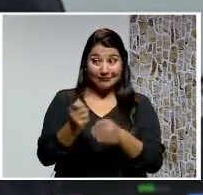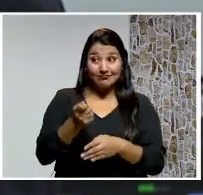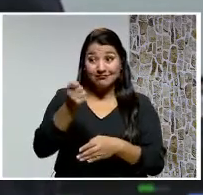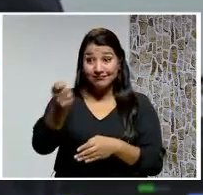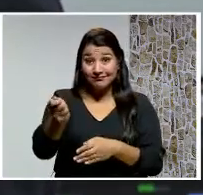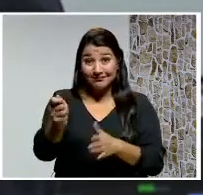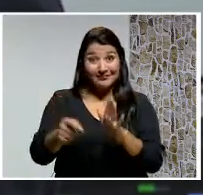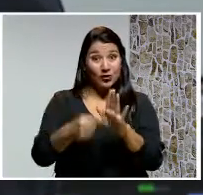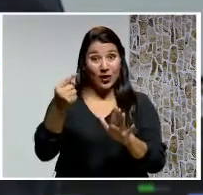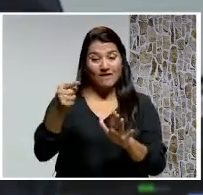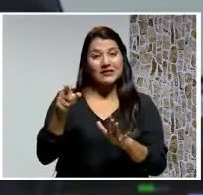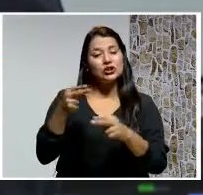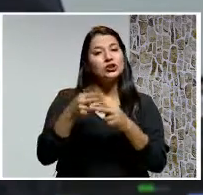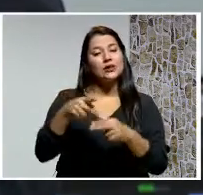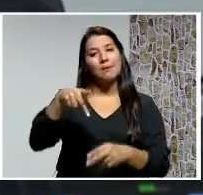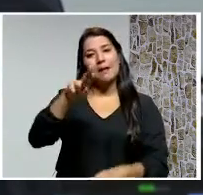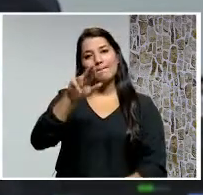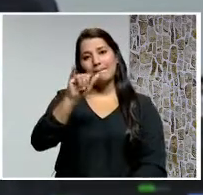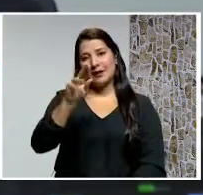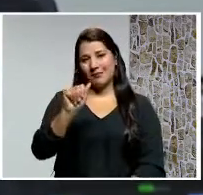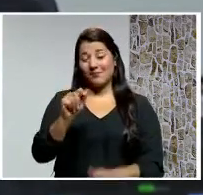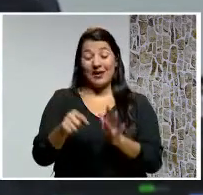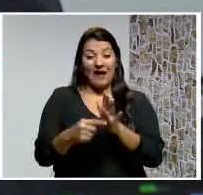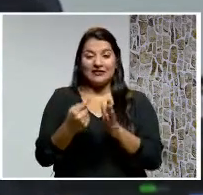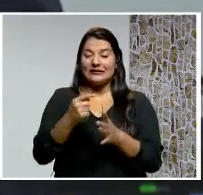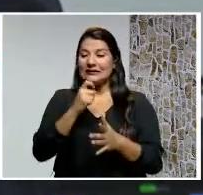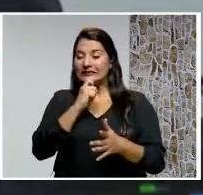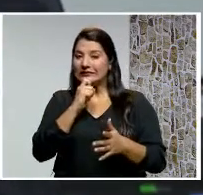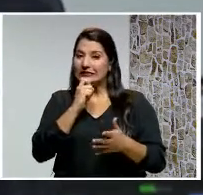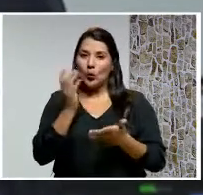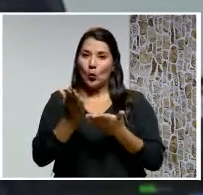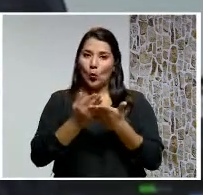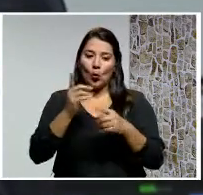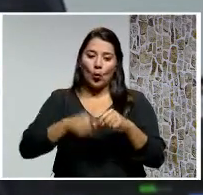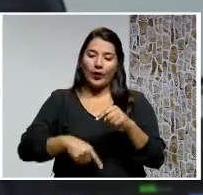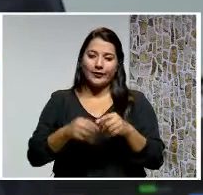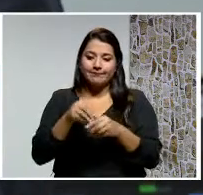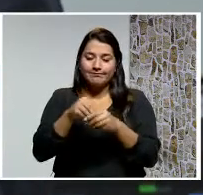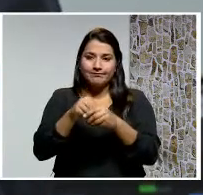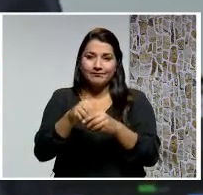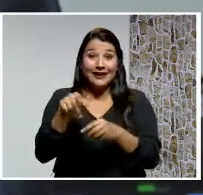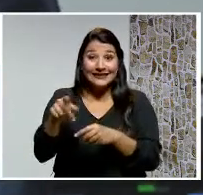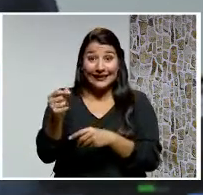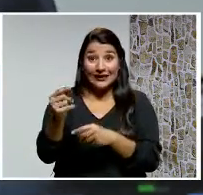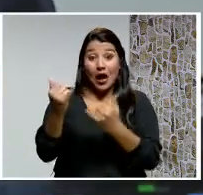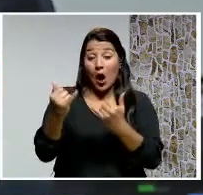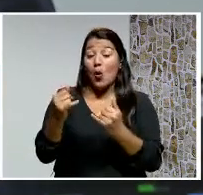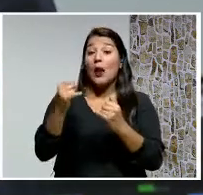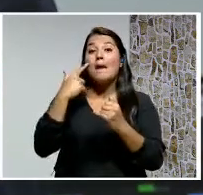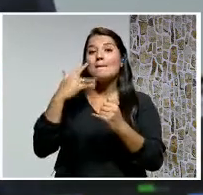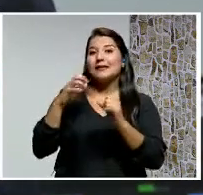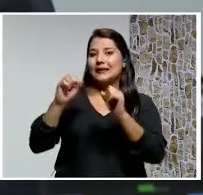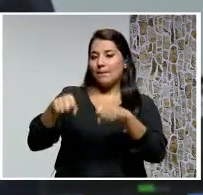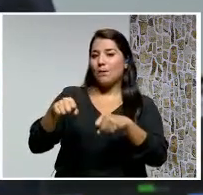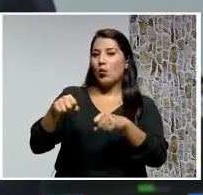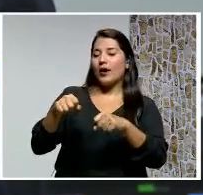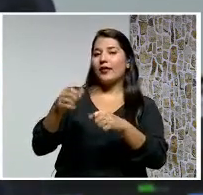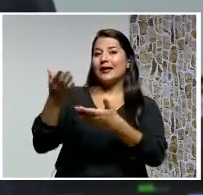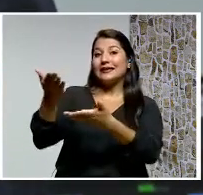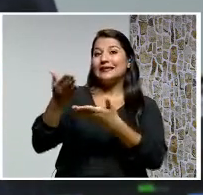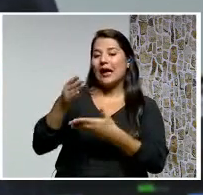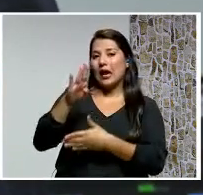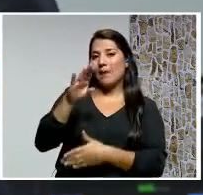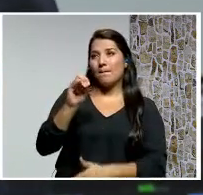manera sustancial. Incluso puede llegar, si uno ve en función del valor del activo, del inmueble a adquirir, podría ser,